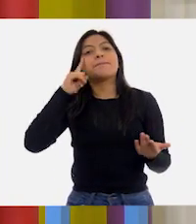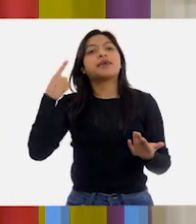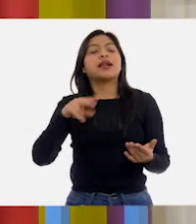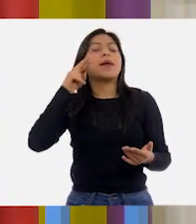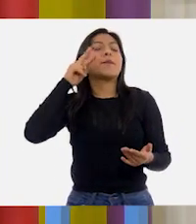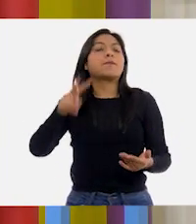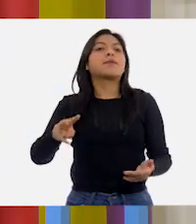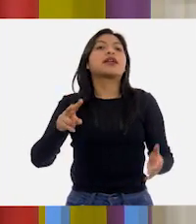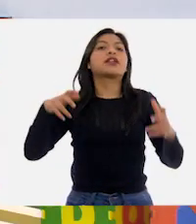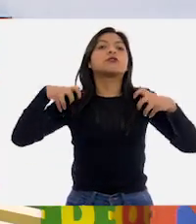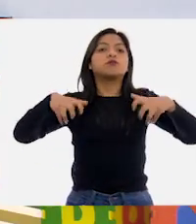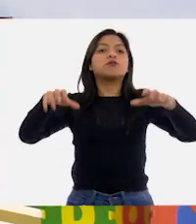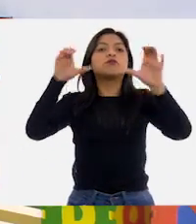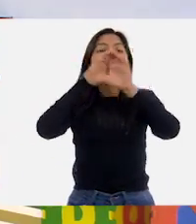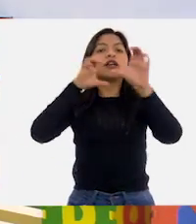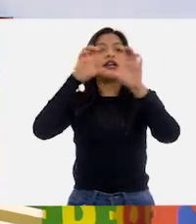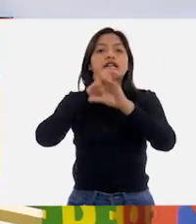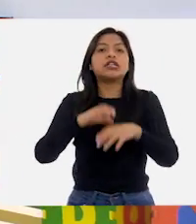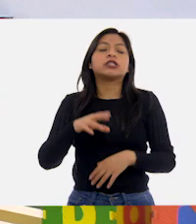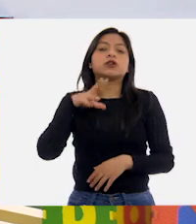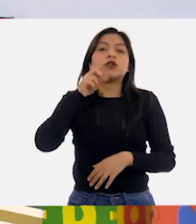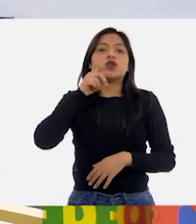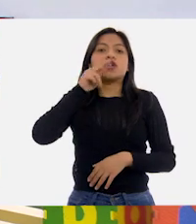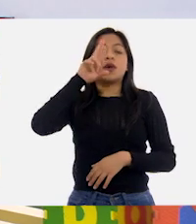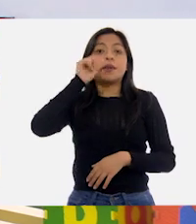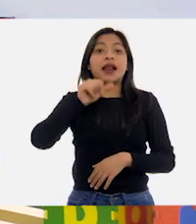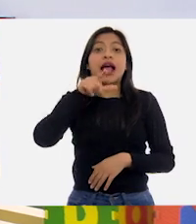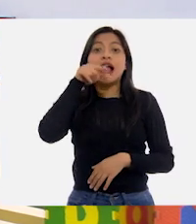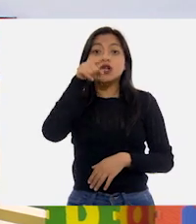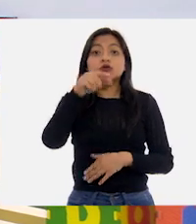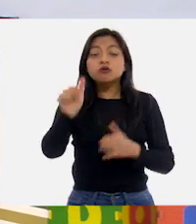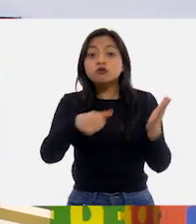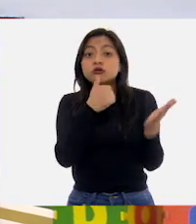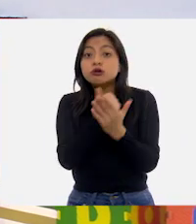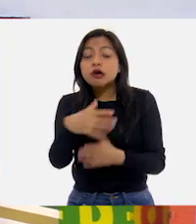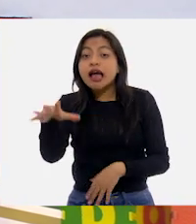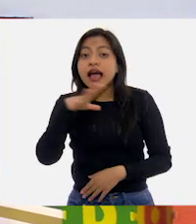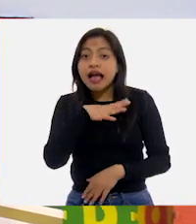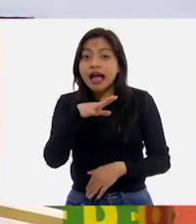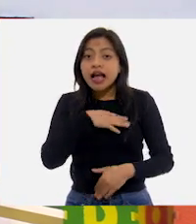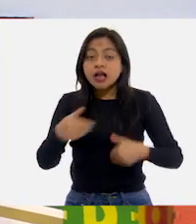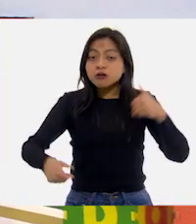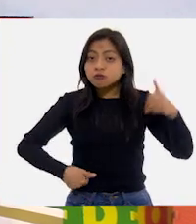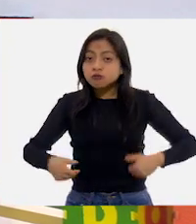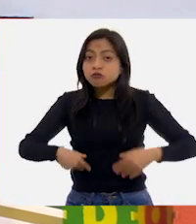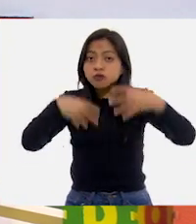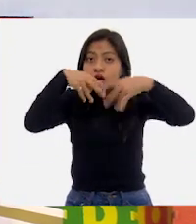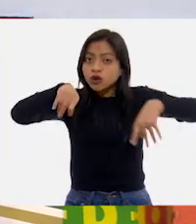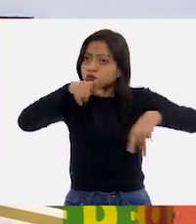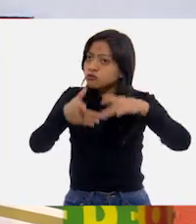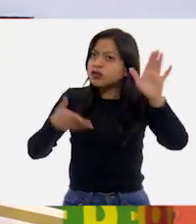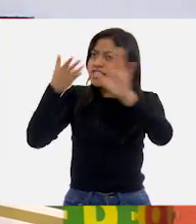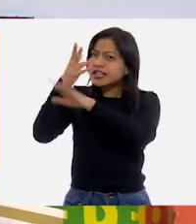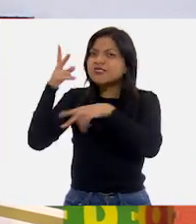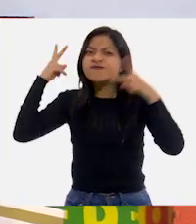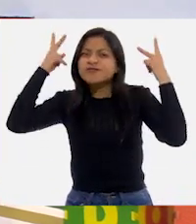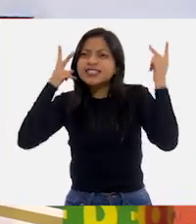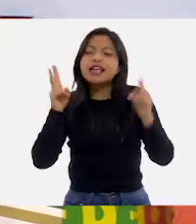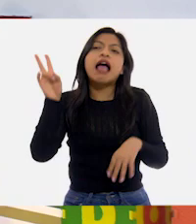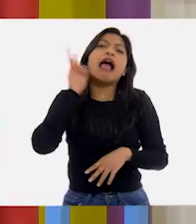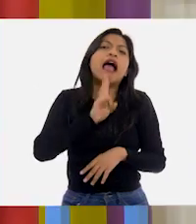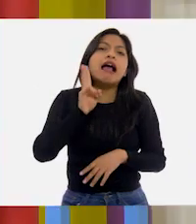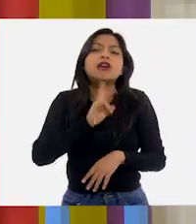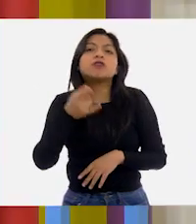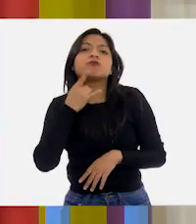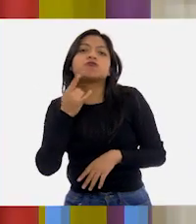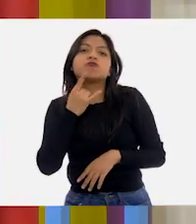una ópera. Sí, cuando sea posible, si hay un teatro en tu ciudad, hay que ir visitarlo. Y aunque sea como darse un tour por ahí mientras.